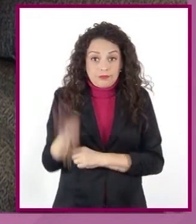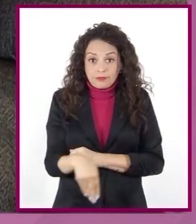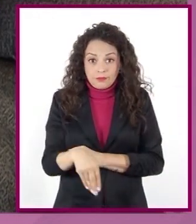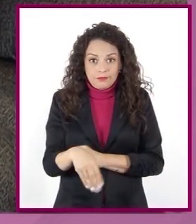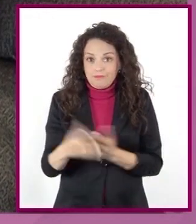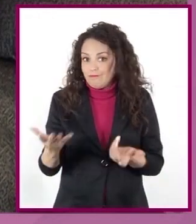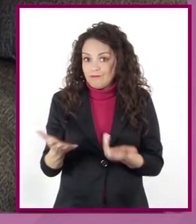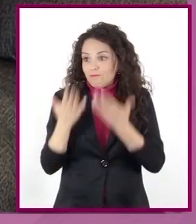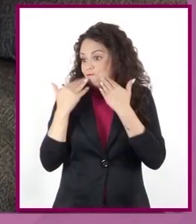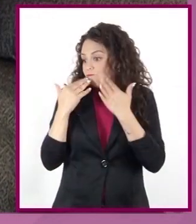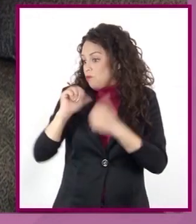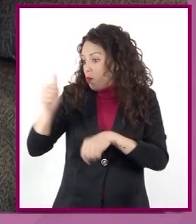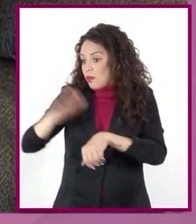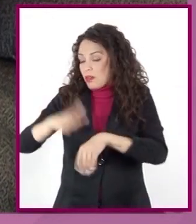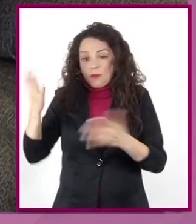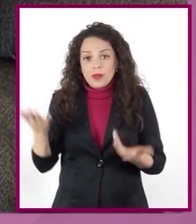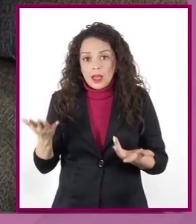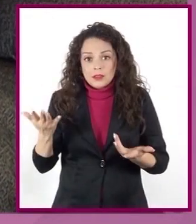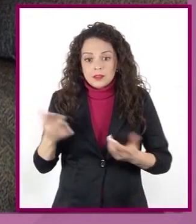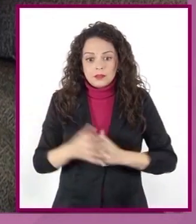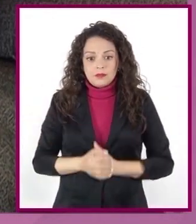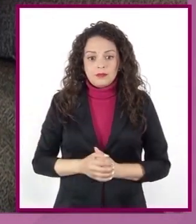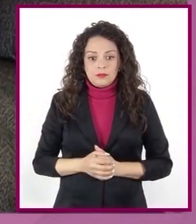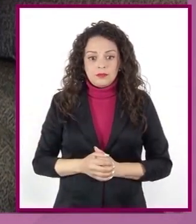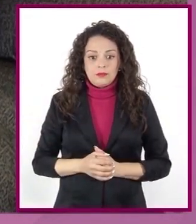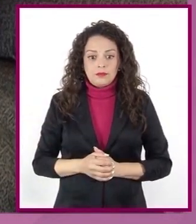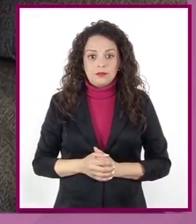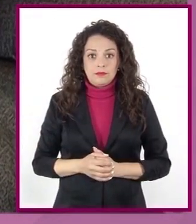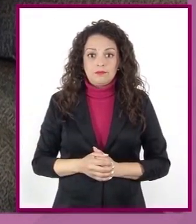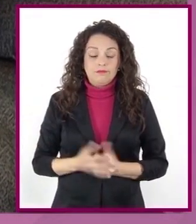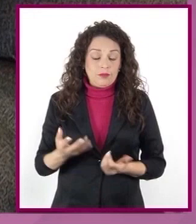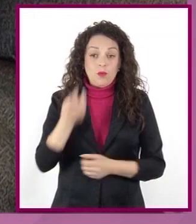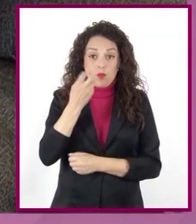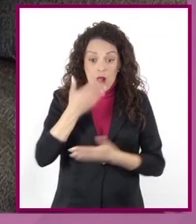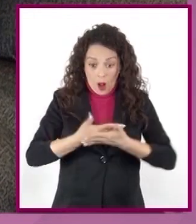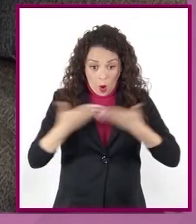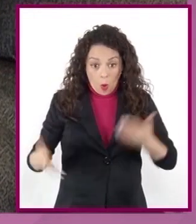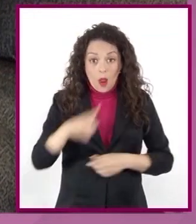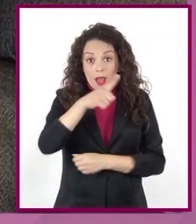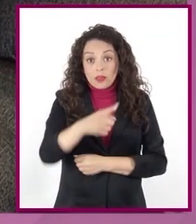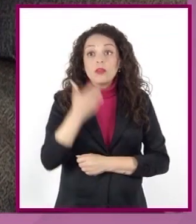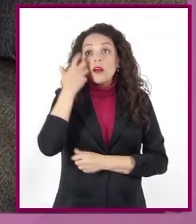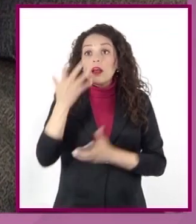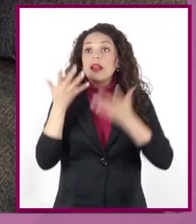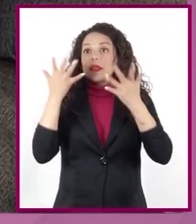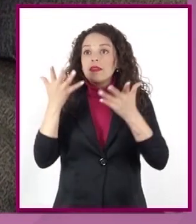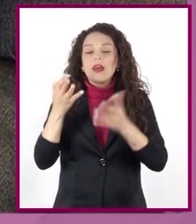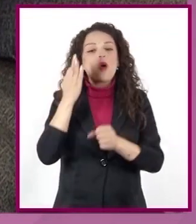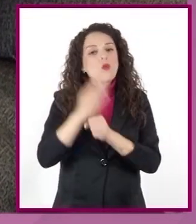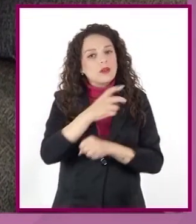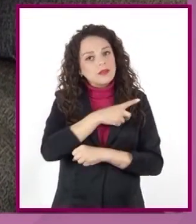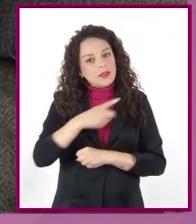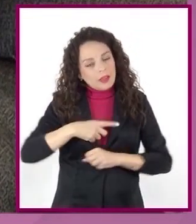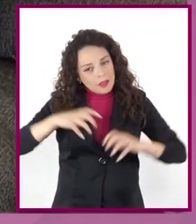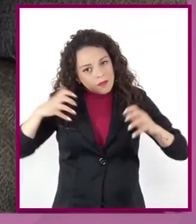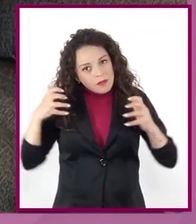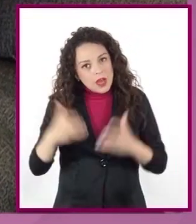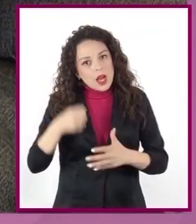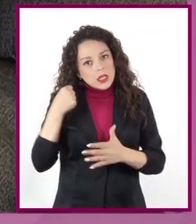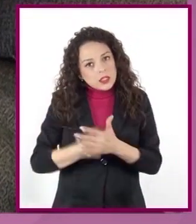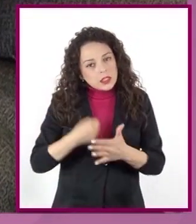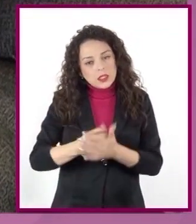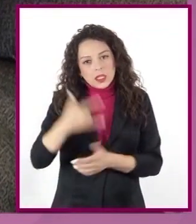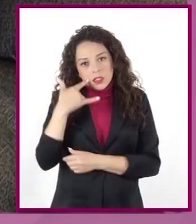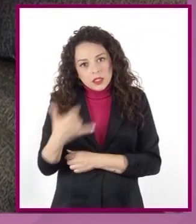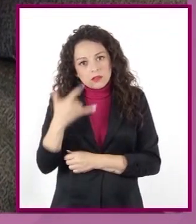cambie, después de eso nada, nada es igual. Por eso si hoy quieres algo, hoy inténtalo. Y no pienses que mañana la oportunidad se va a presentar